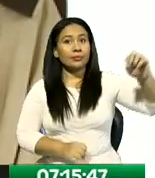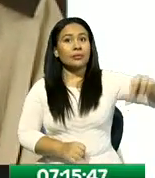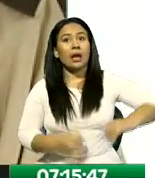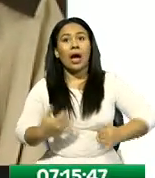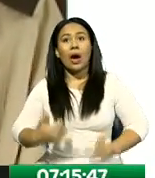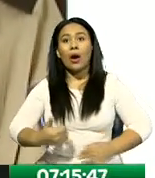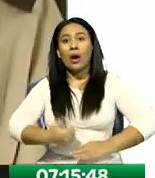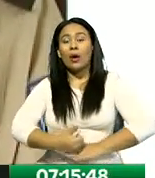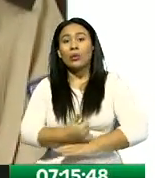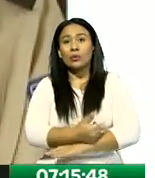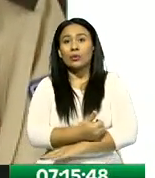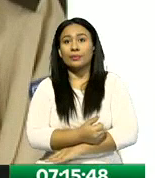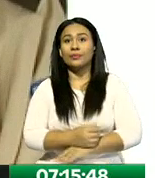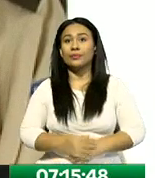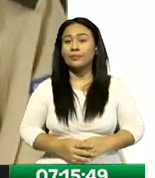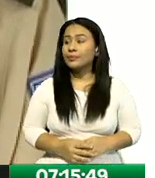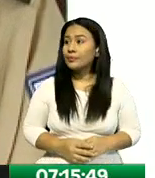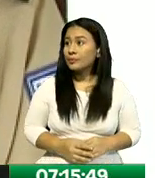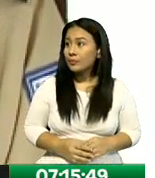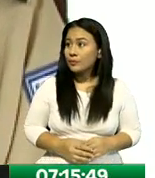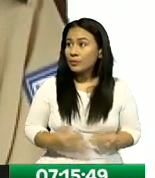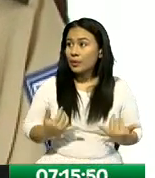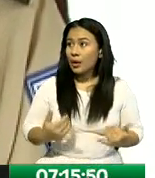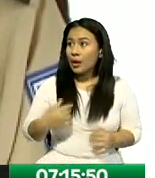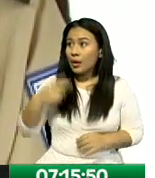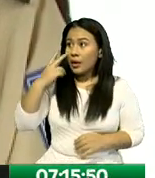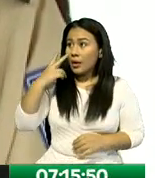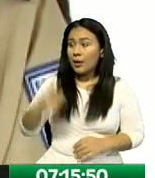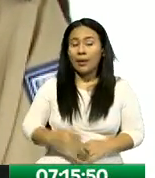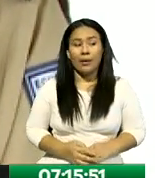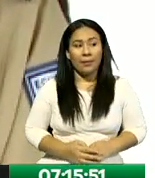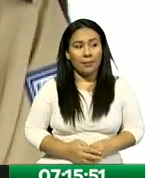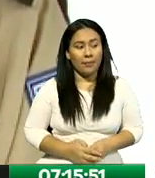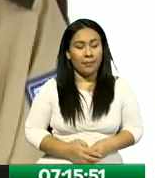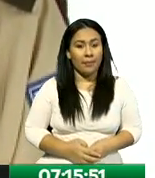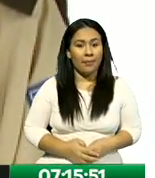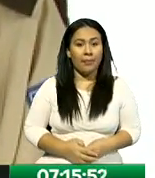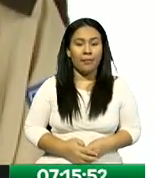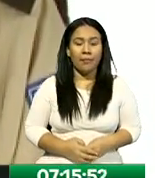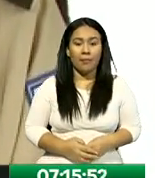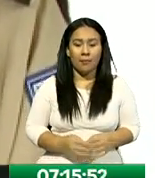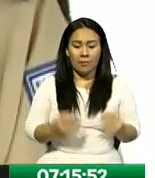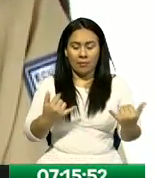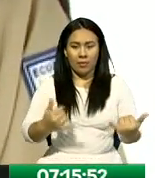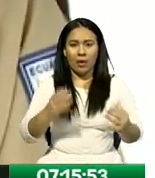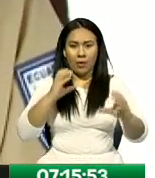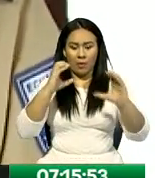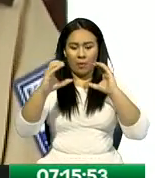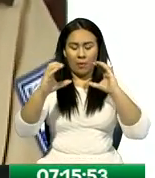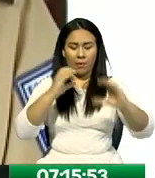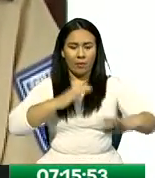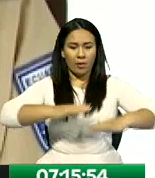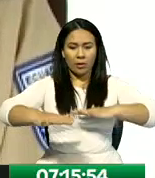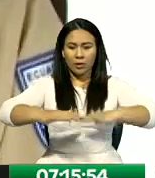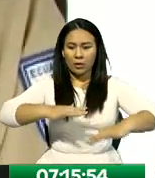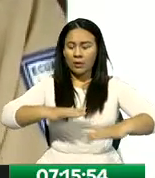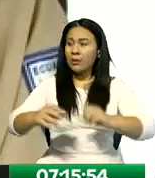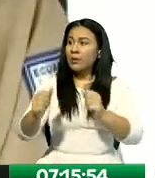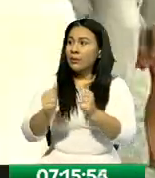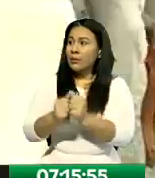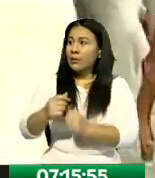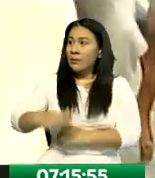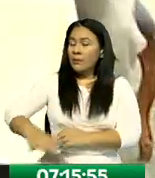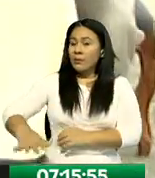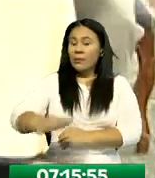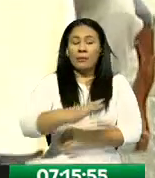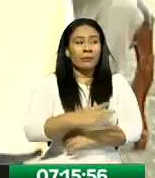autoridad. Cabe señalar que permanentemente este tipo de operativo, inmediatamente comunicamos y coordinamos con la Fiscalía General del